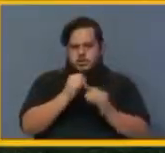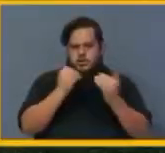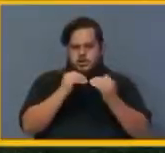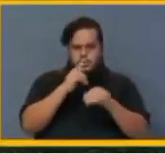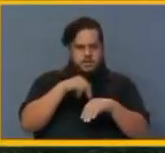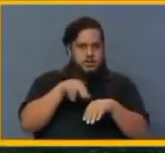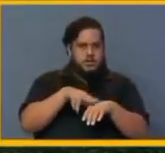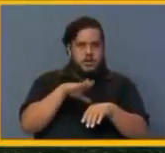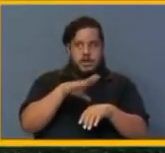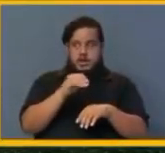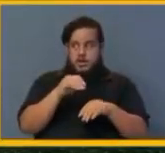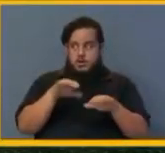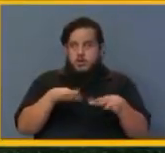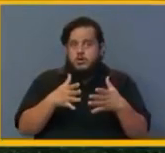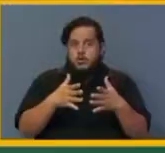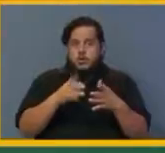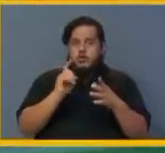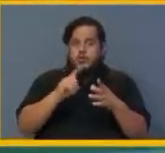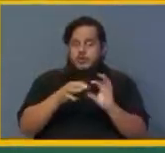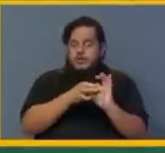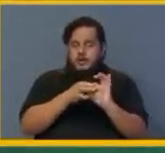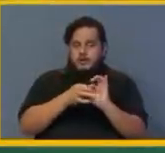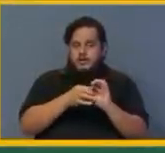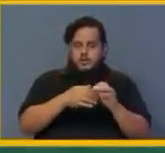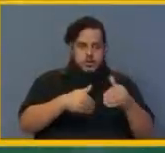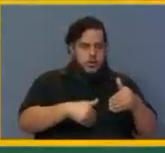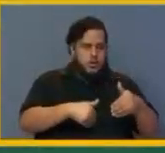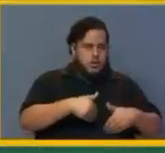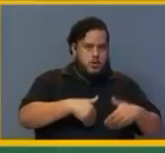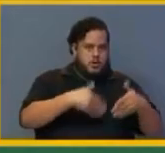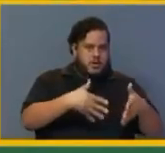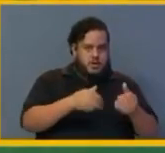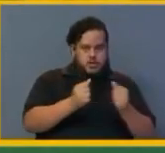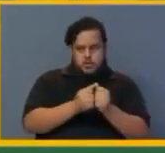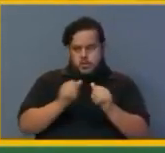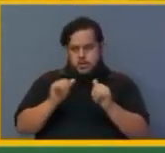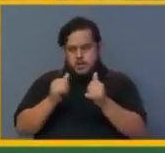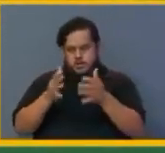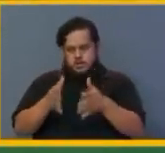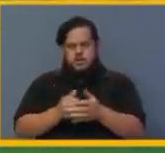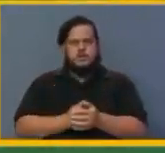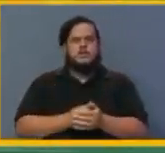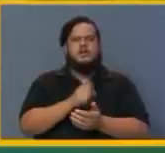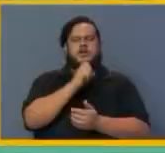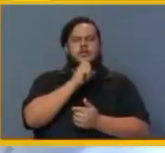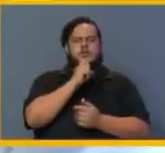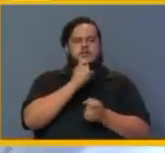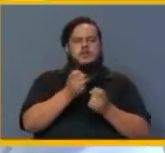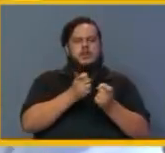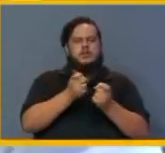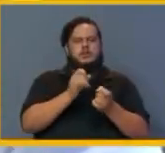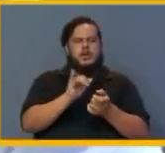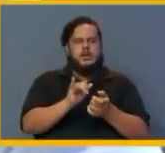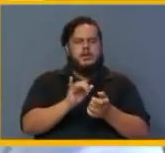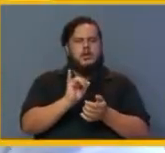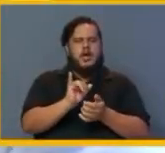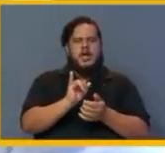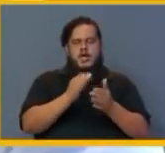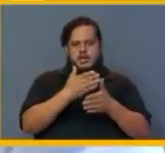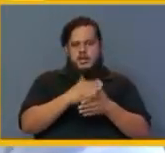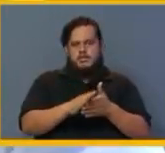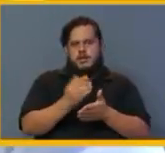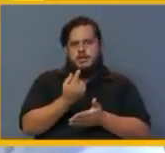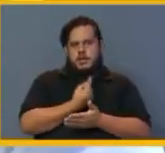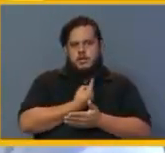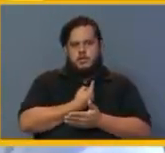cómo debería ser la relación técnico-futbolista? Es muy difícil controlar eso. Yo creo que esa parte uno, pues, no